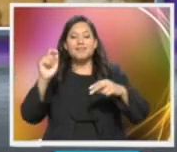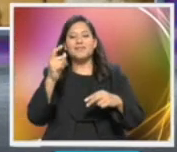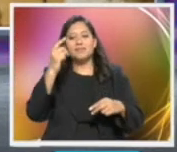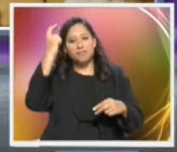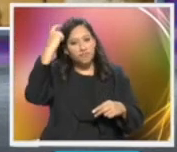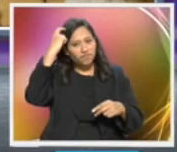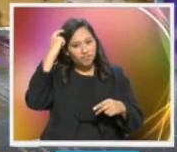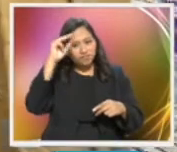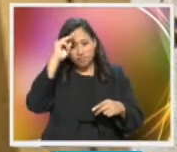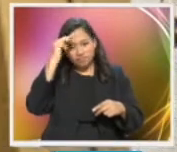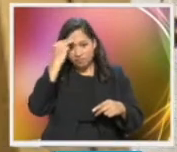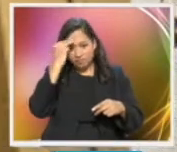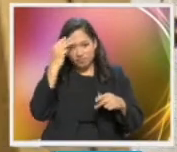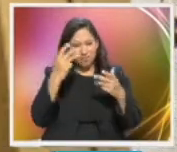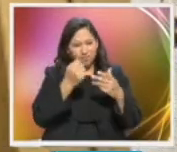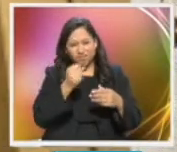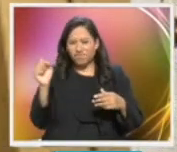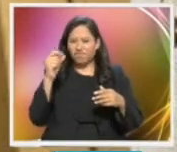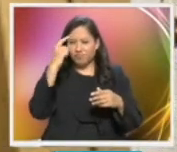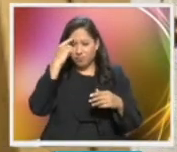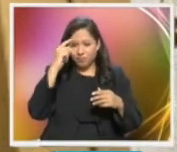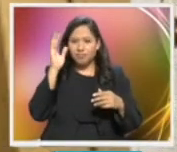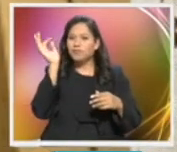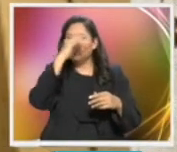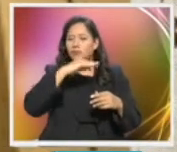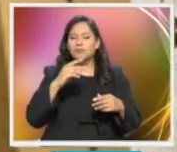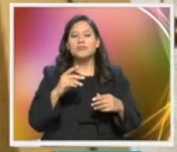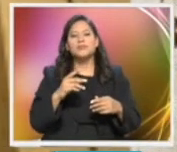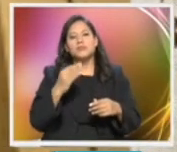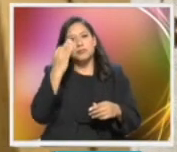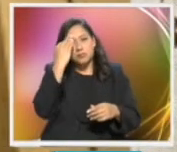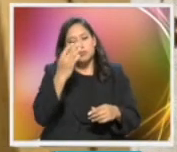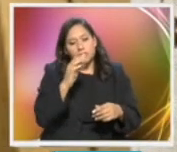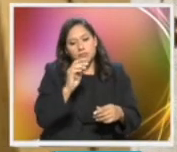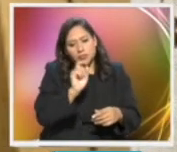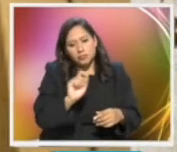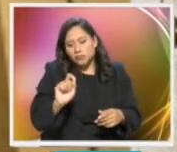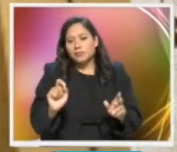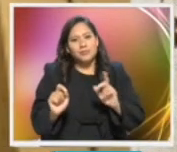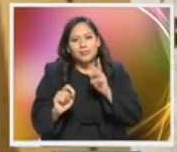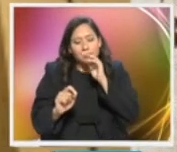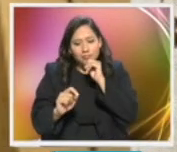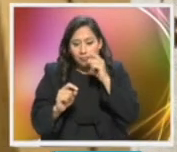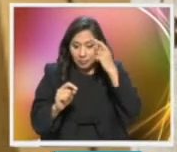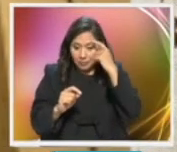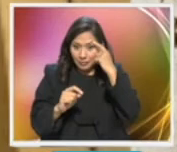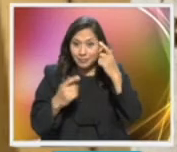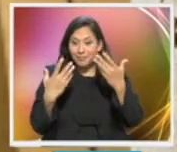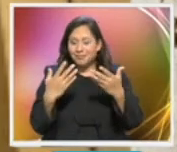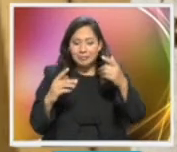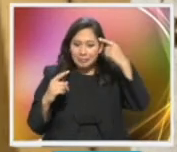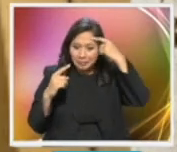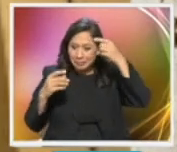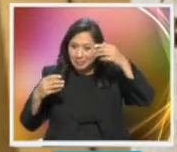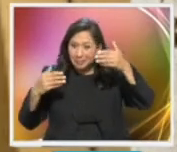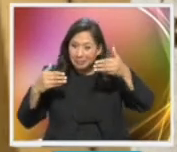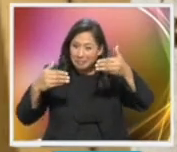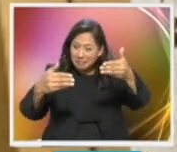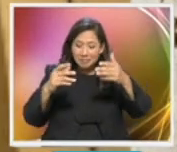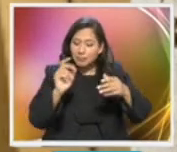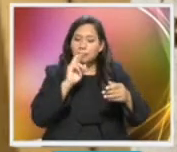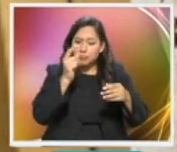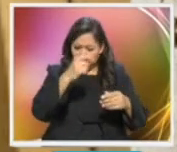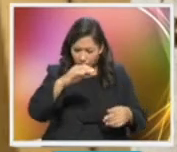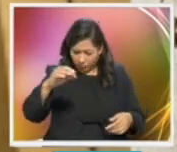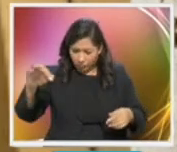ágiles mentalmente, son personas que no quieren tardarse tanto en escribir porque entonces su mente y su mano no van de acuerdo a lo que